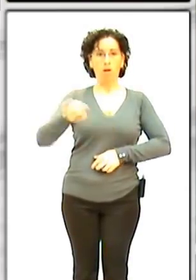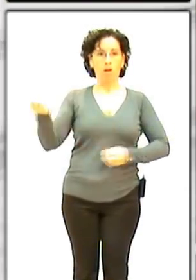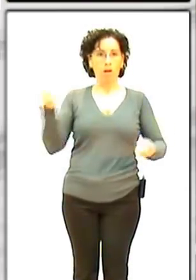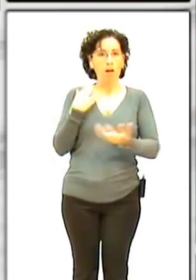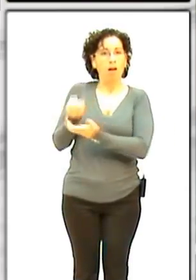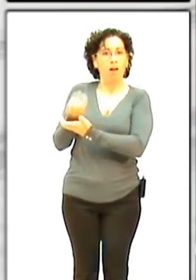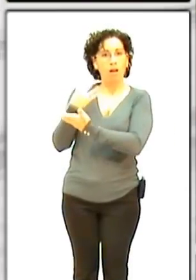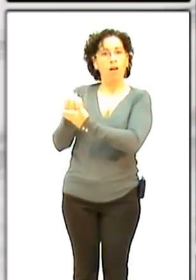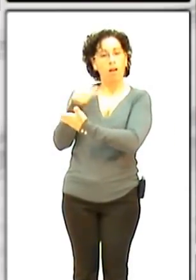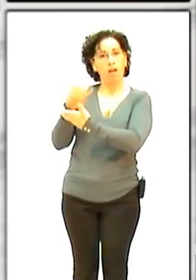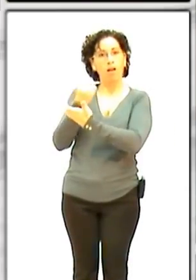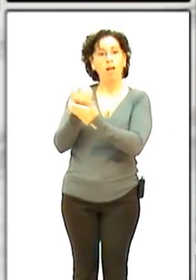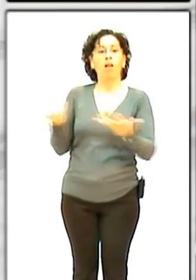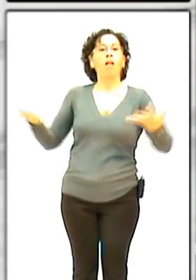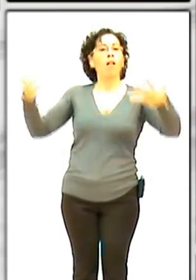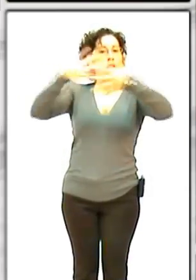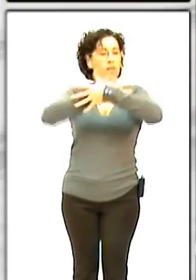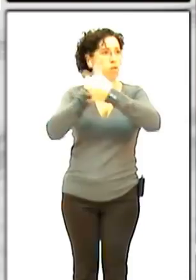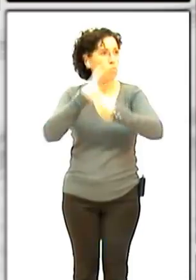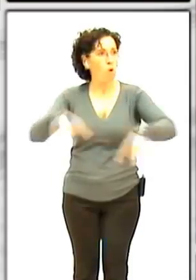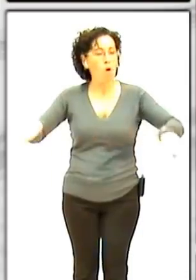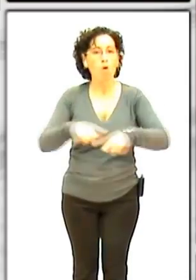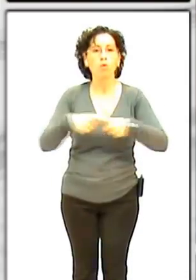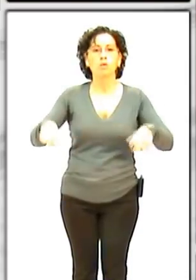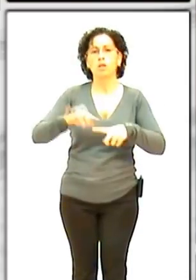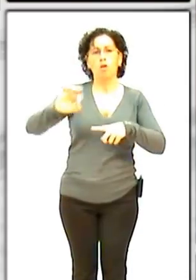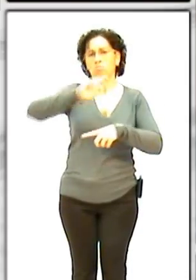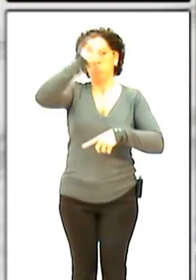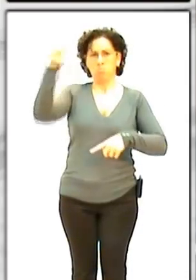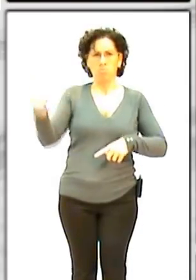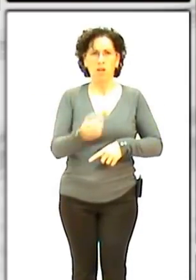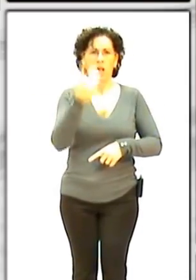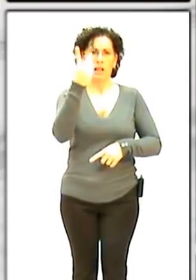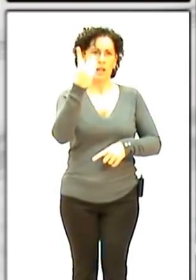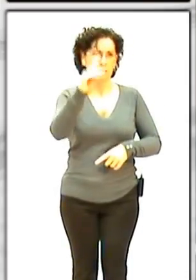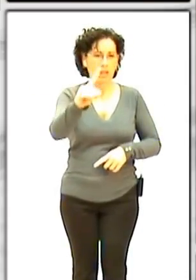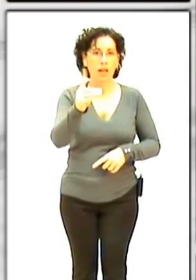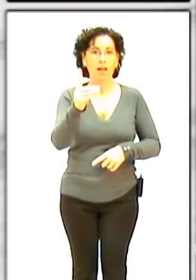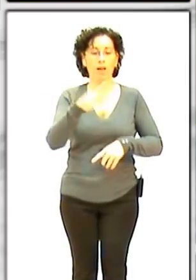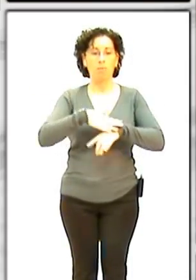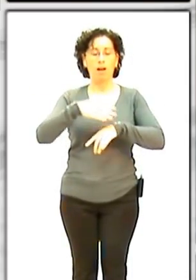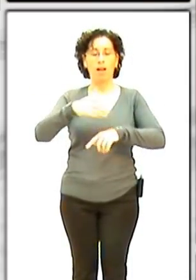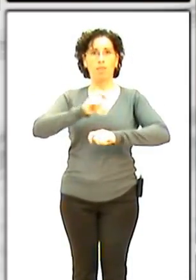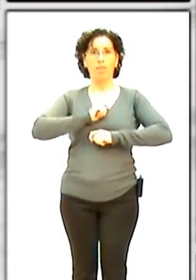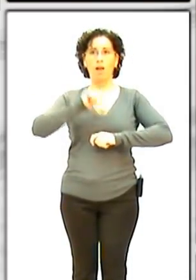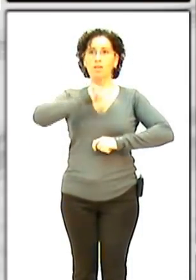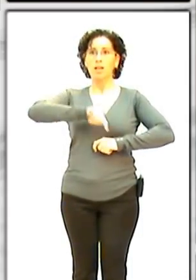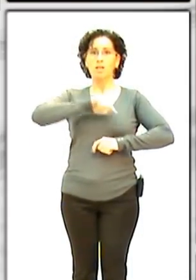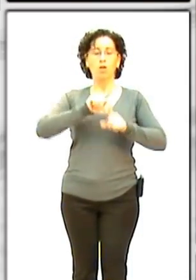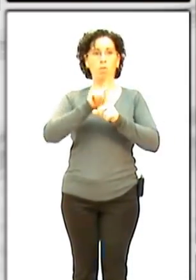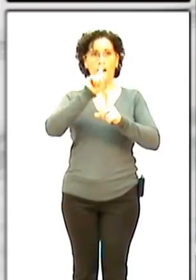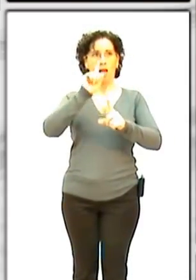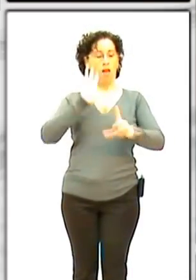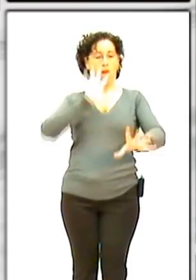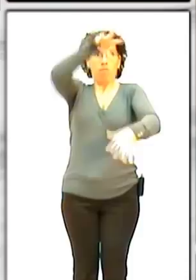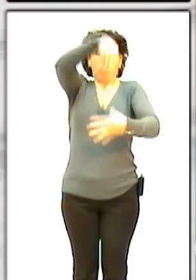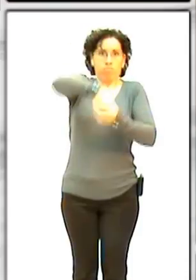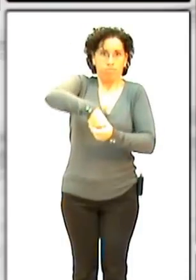ser muy interesante que esté mezclado con música o con efecto 3D, para que te cree una sensación inmersiva